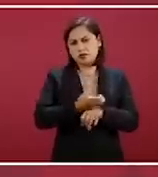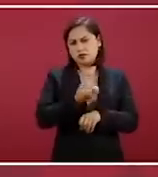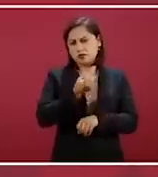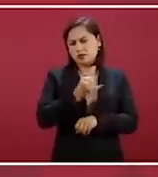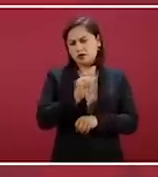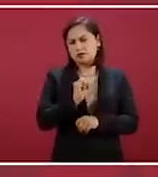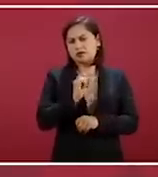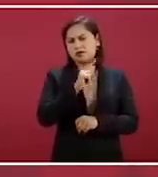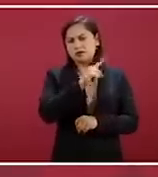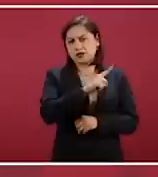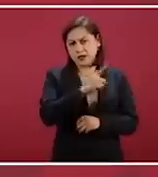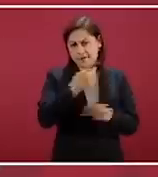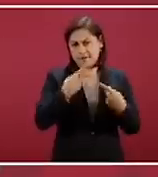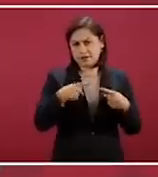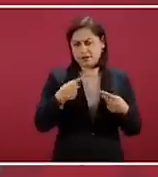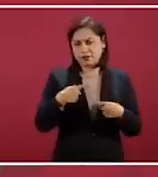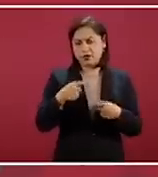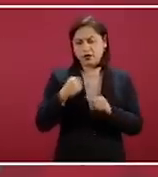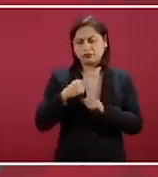de respeto